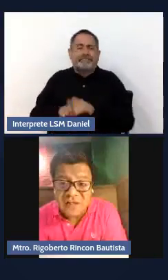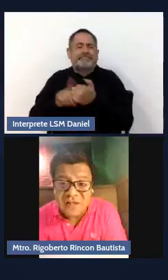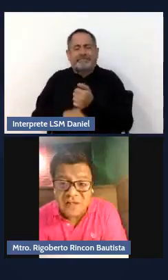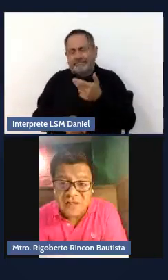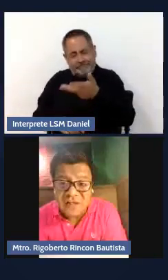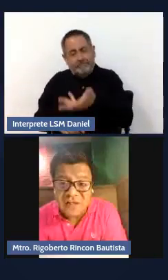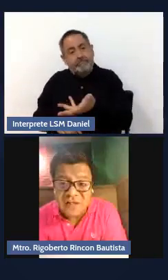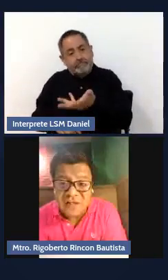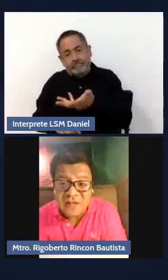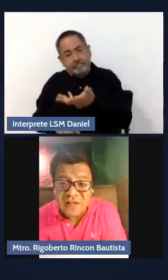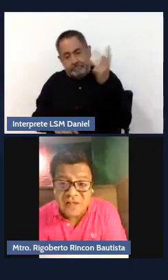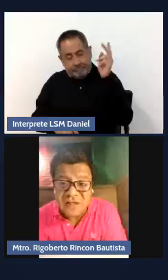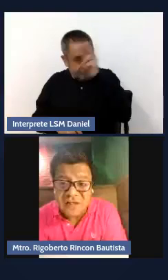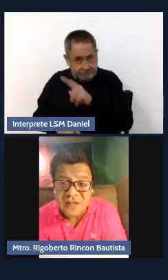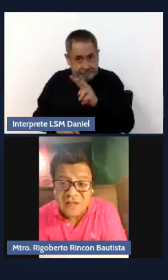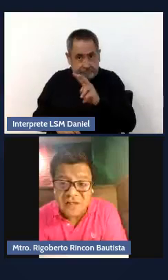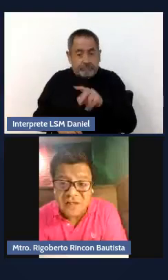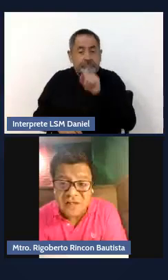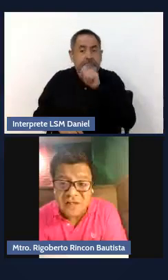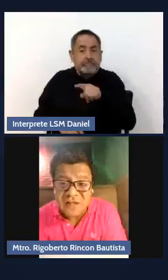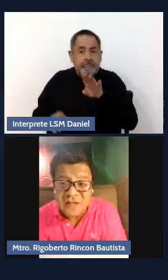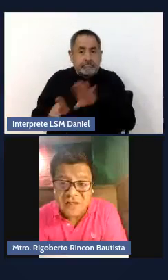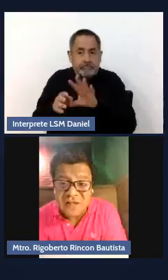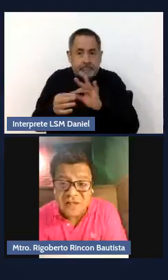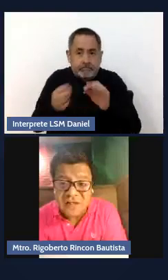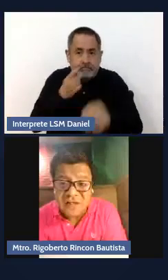referencia a que de repente,